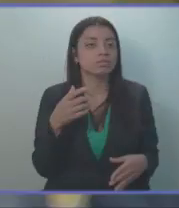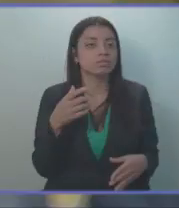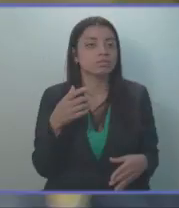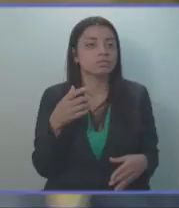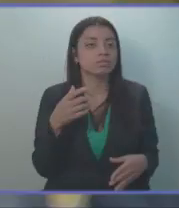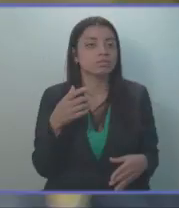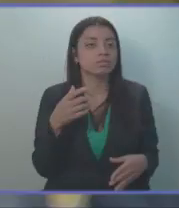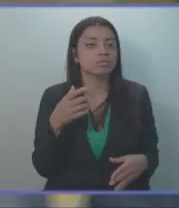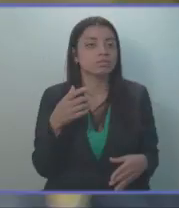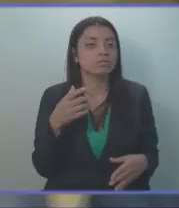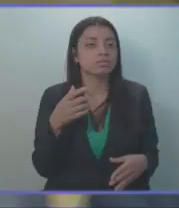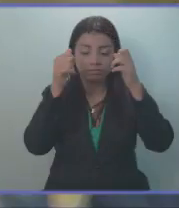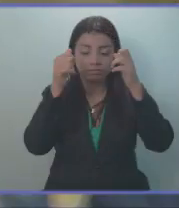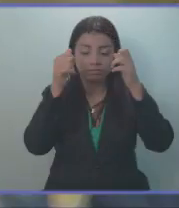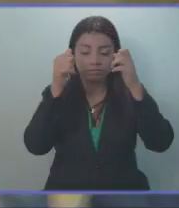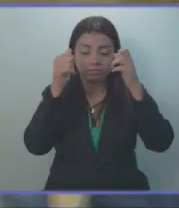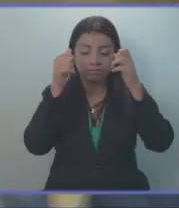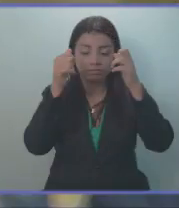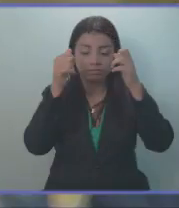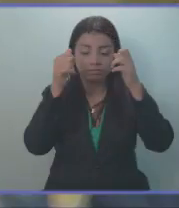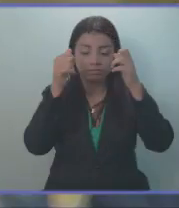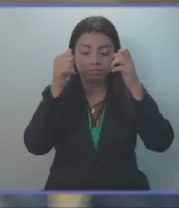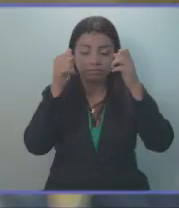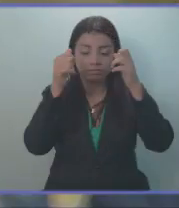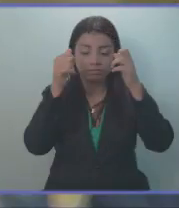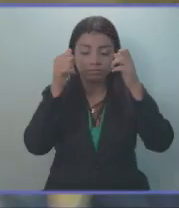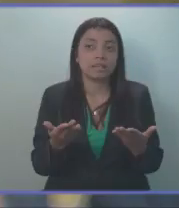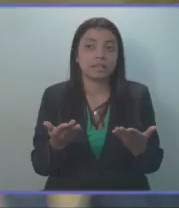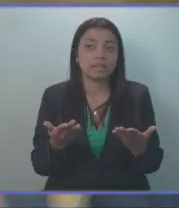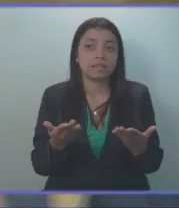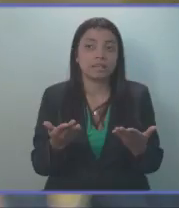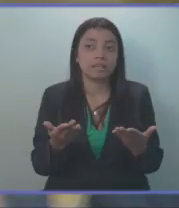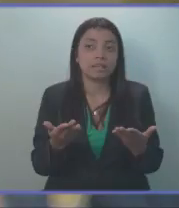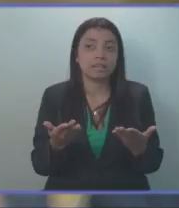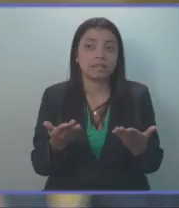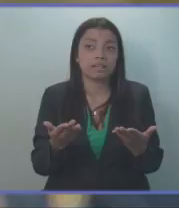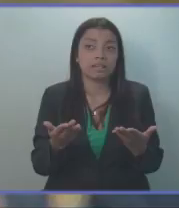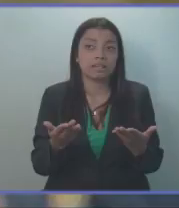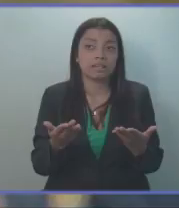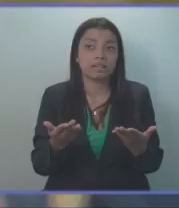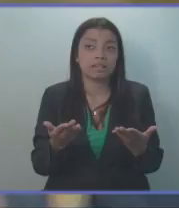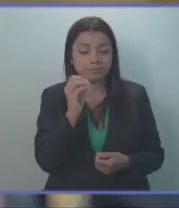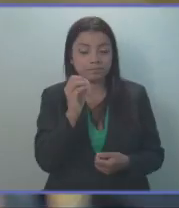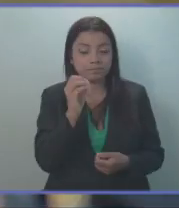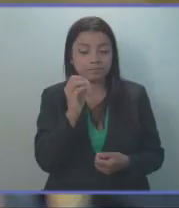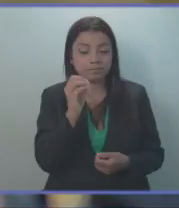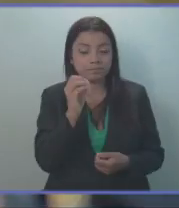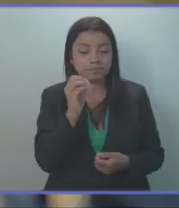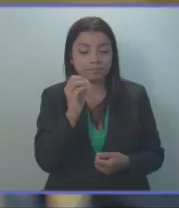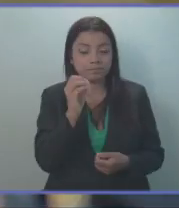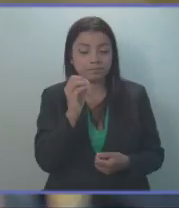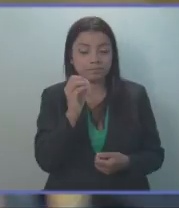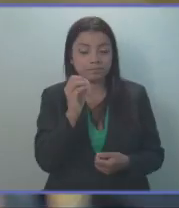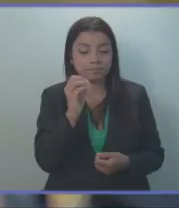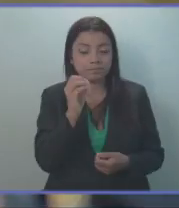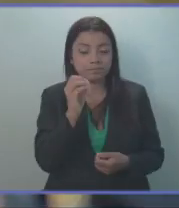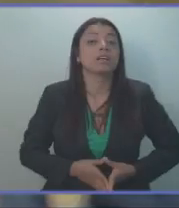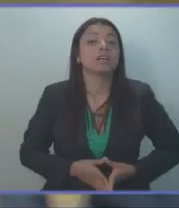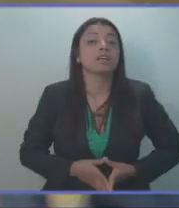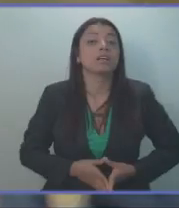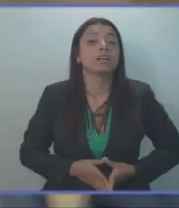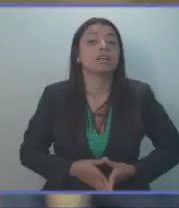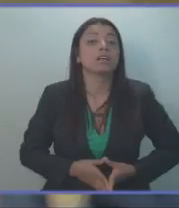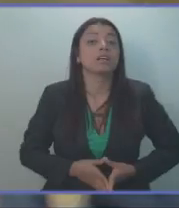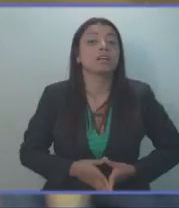número 9. Favorable. Superando veto presidencial. La comisión que suscribe se refiere al